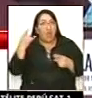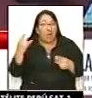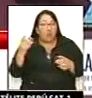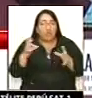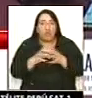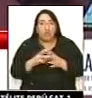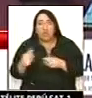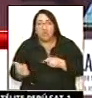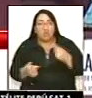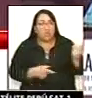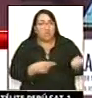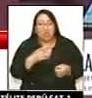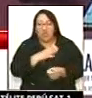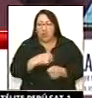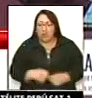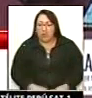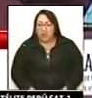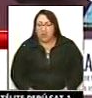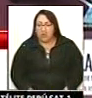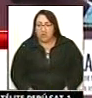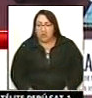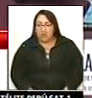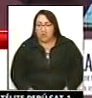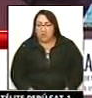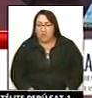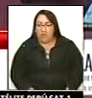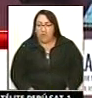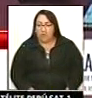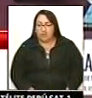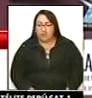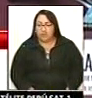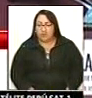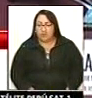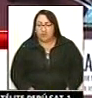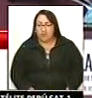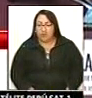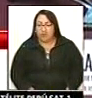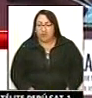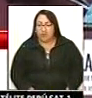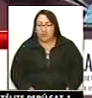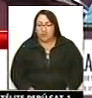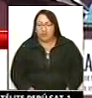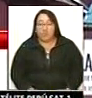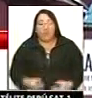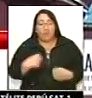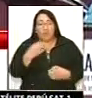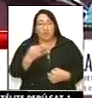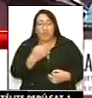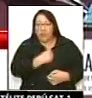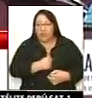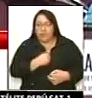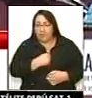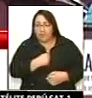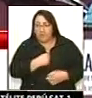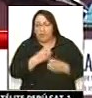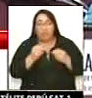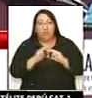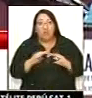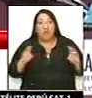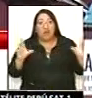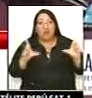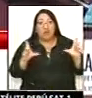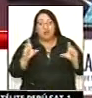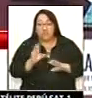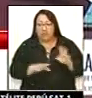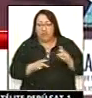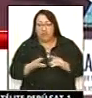política, otro lado el gobierno, no estamos llegando en ninguna parte. Se está destrozando el país. Y yo lamento también decir que muchos medios de comunicación que están acá, a